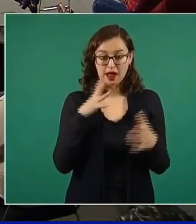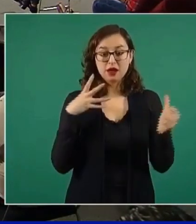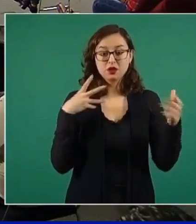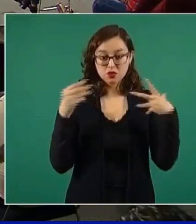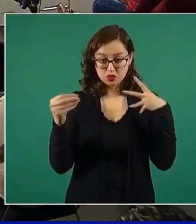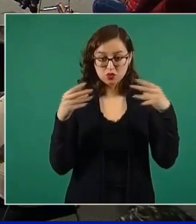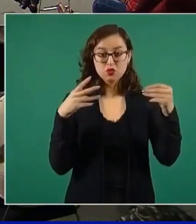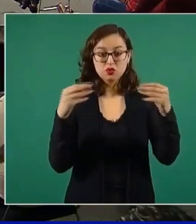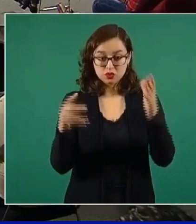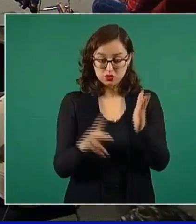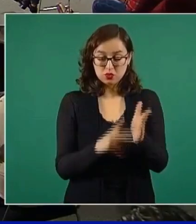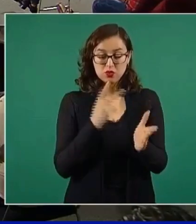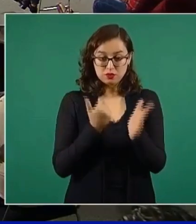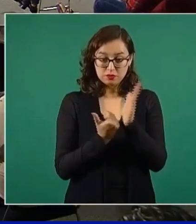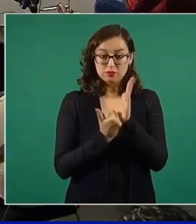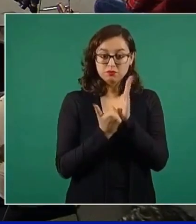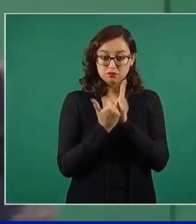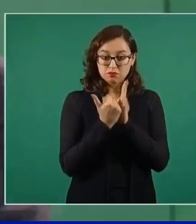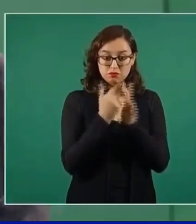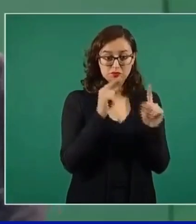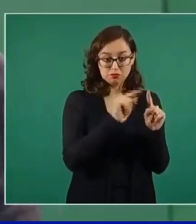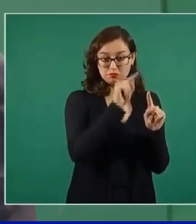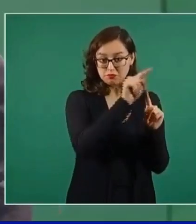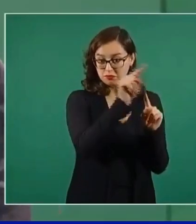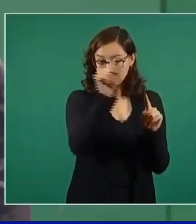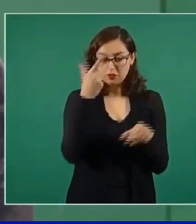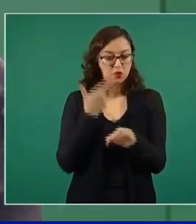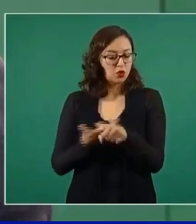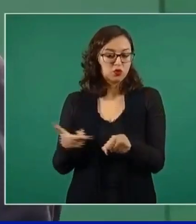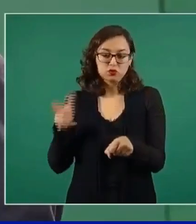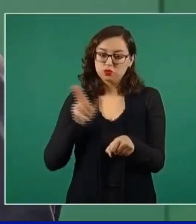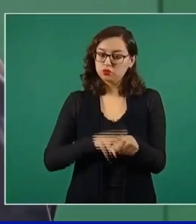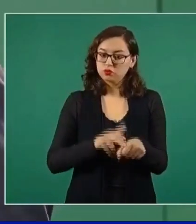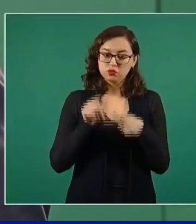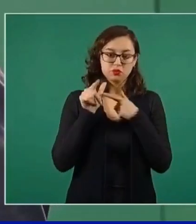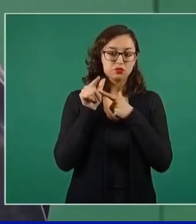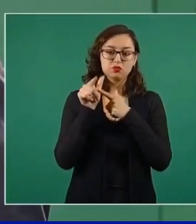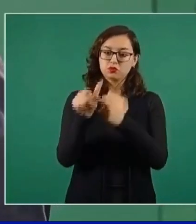pequeños rebrotes en distintas partes, vamos a mantener